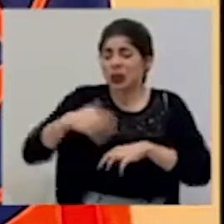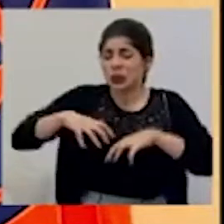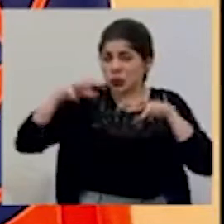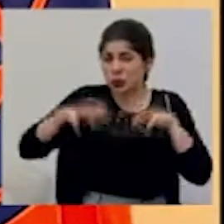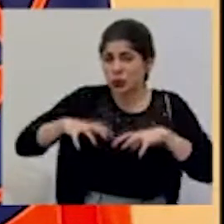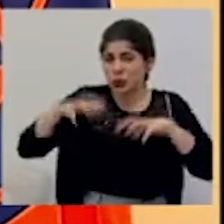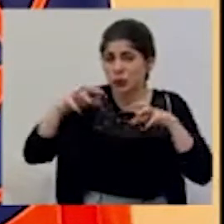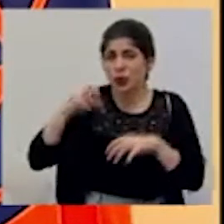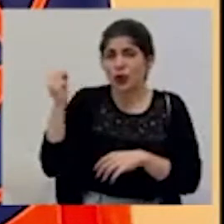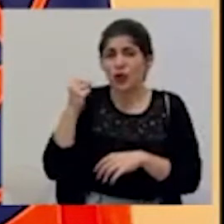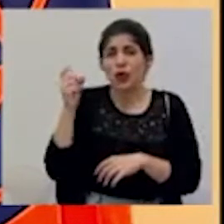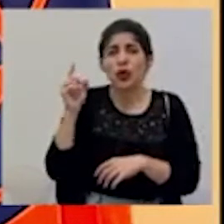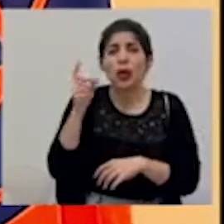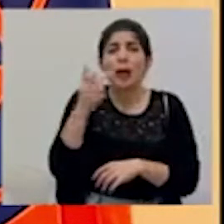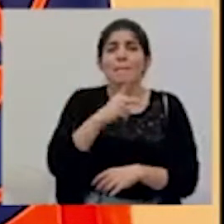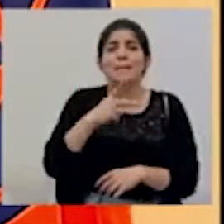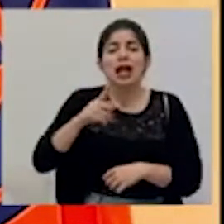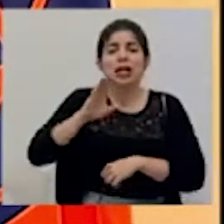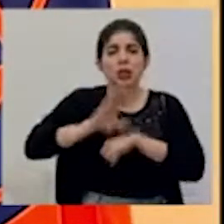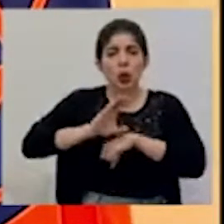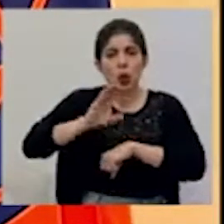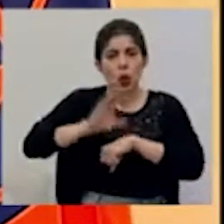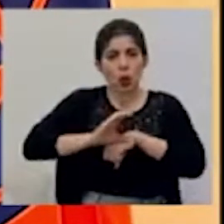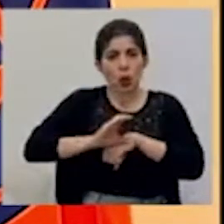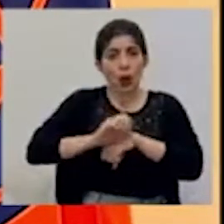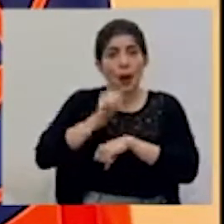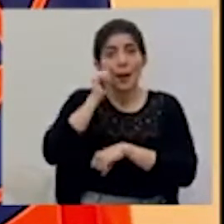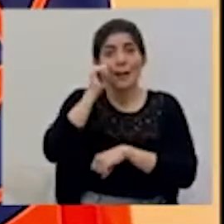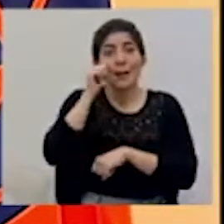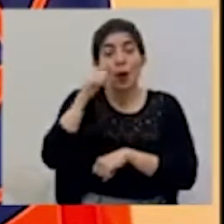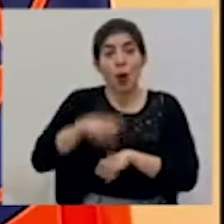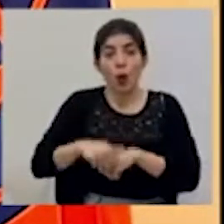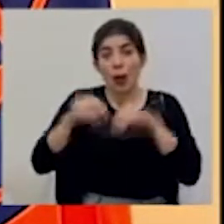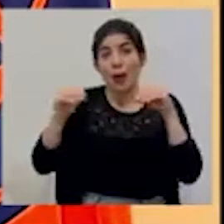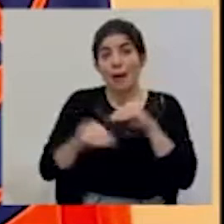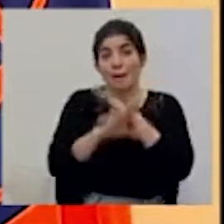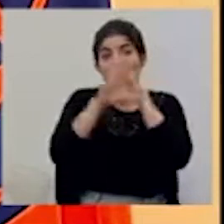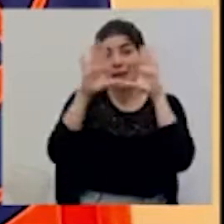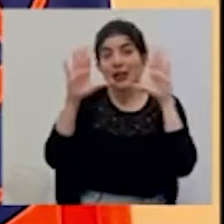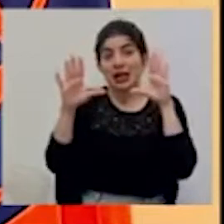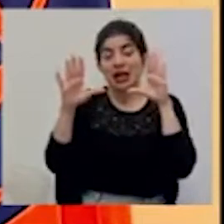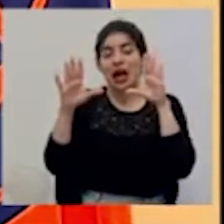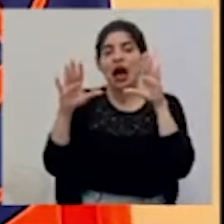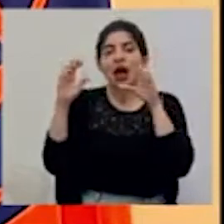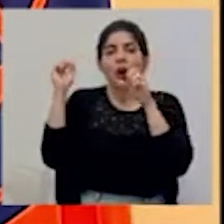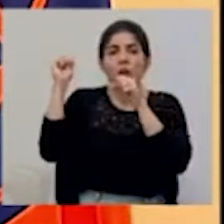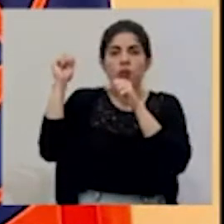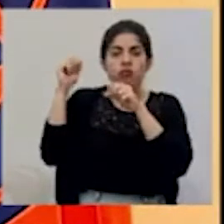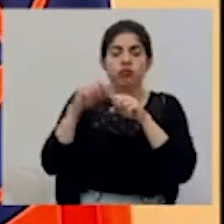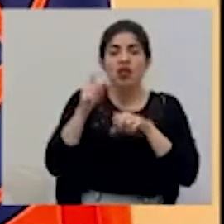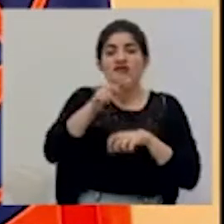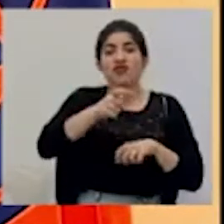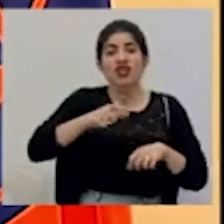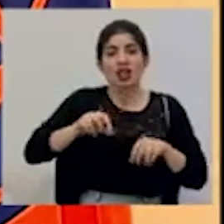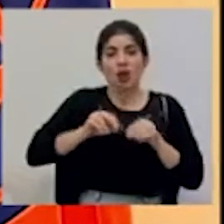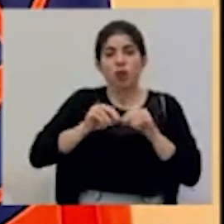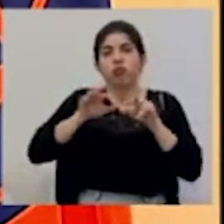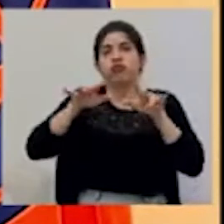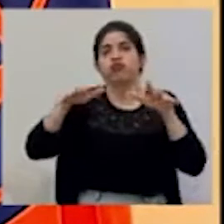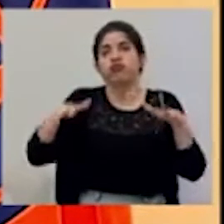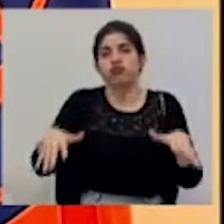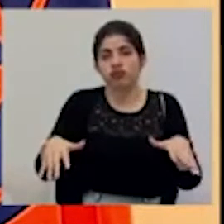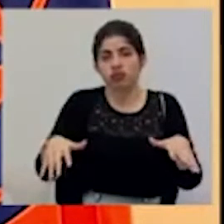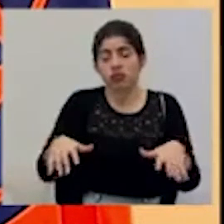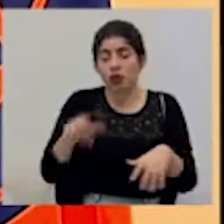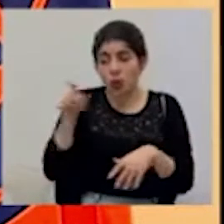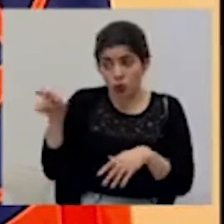en el sector de Playa del Coco, donde esta mañana se presentaron desbordamientos de ríos, y nos consulta, ¿ya